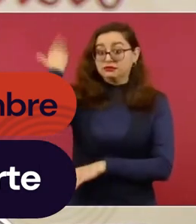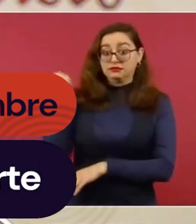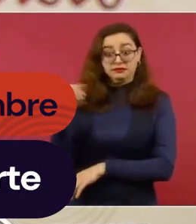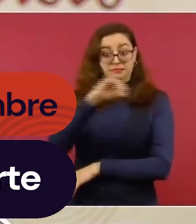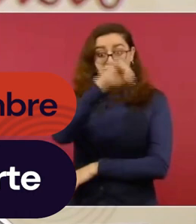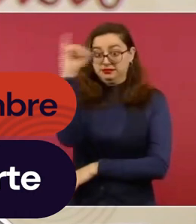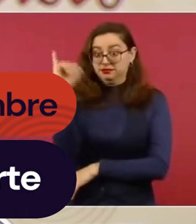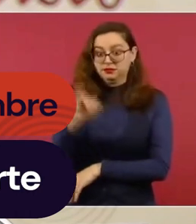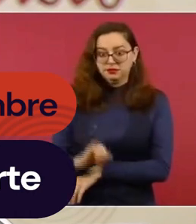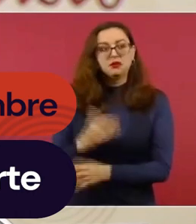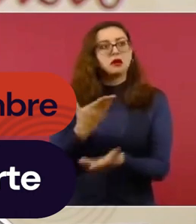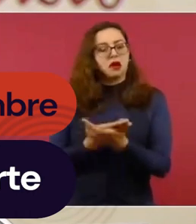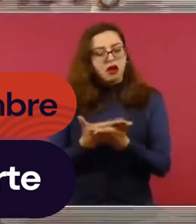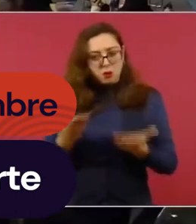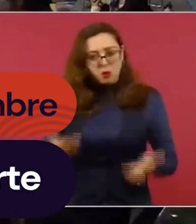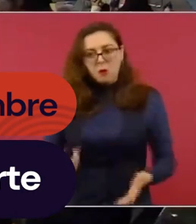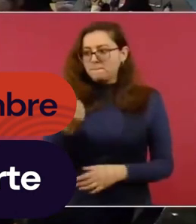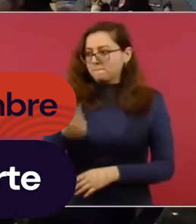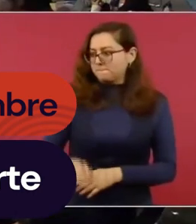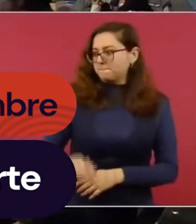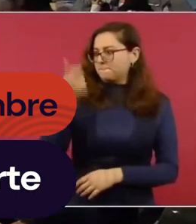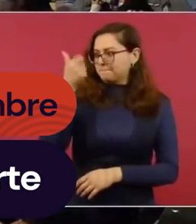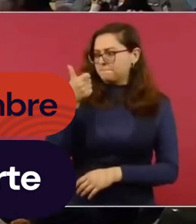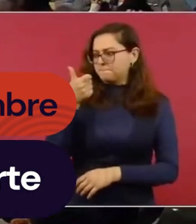¿Cuáles son los componentes?